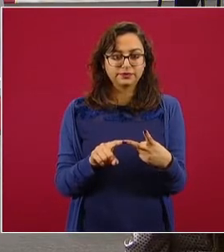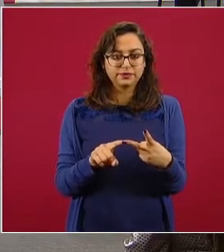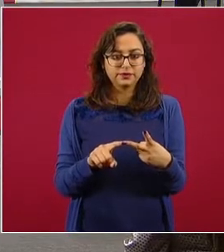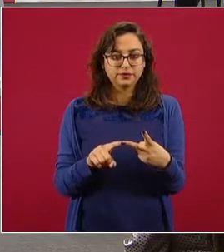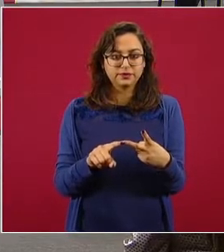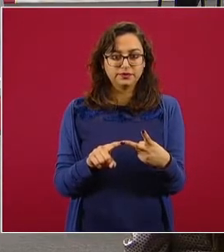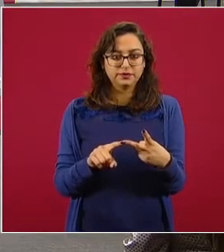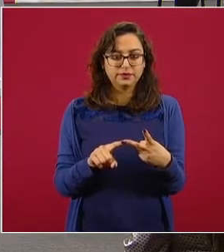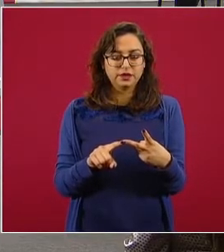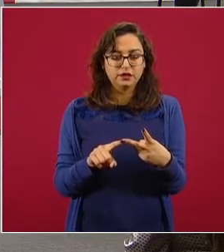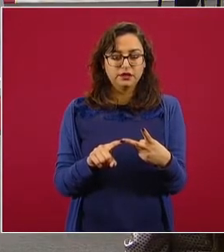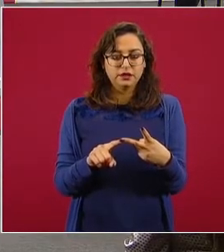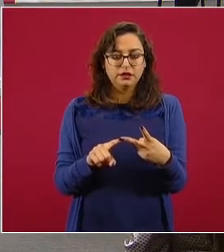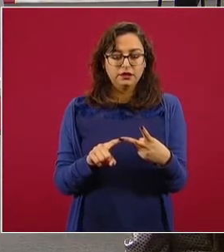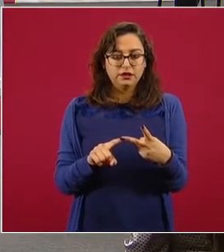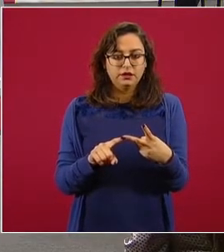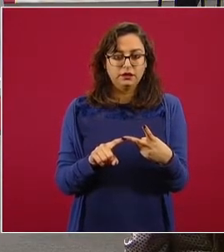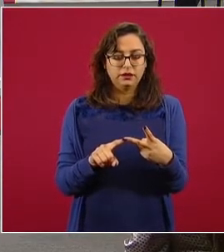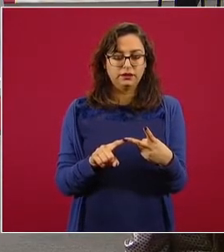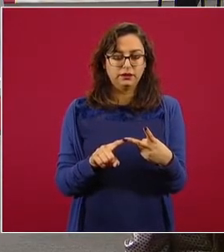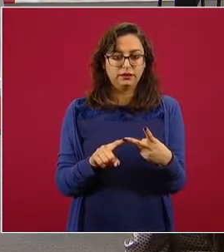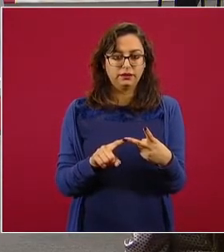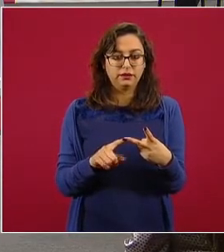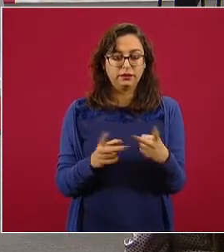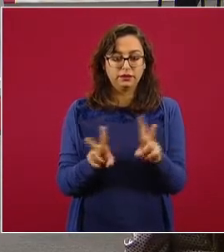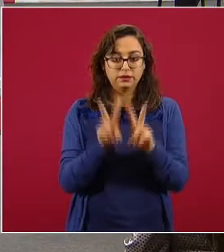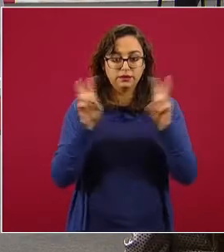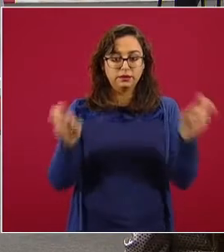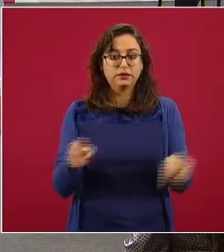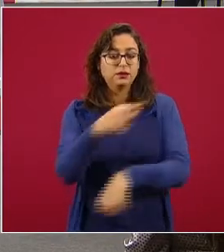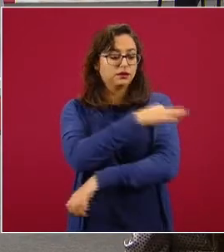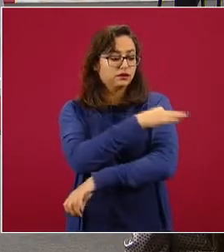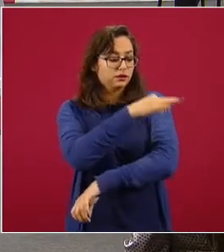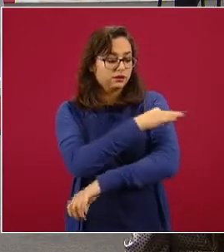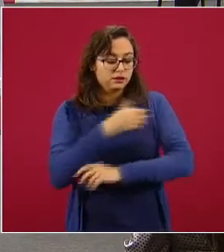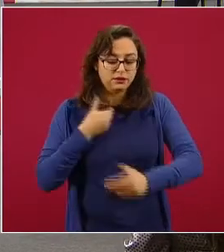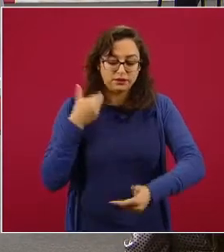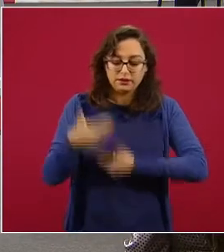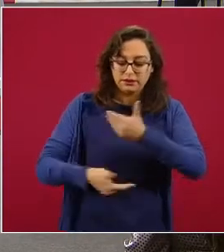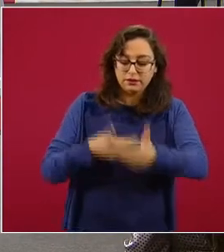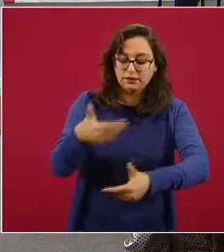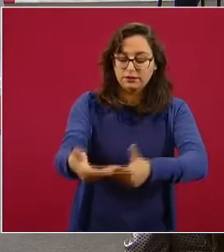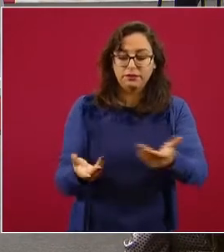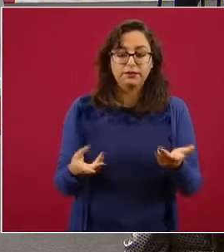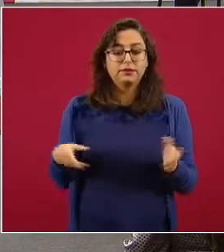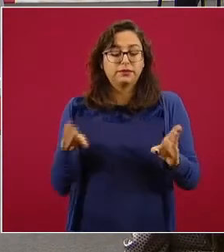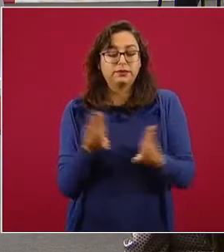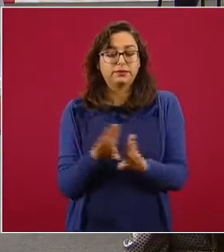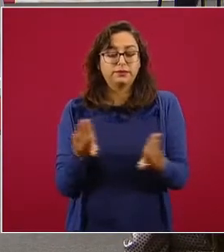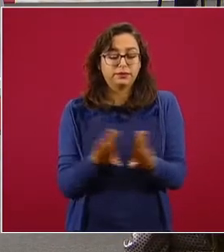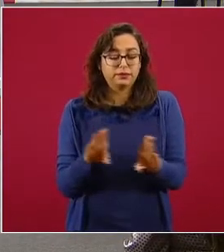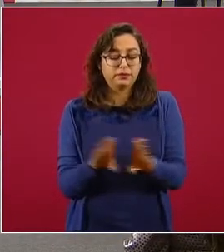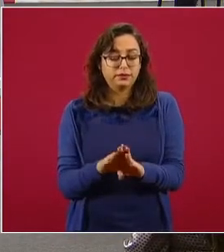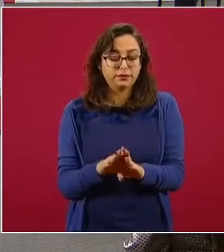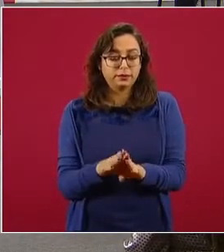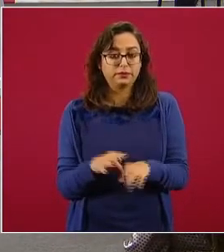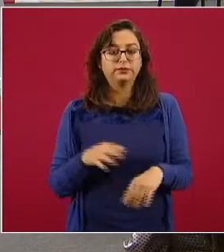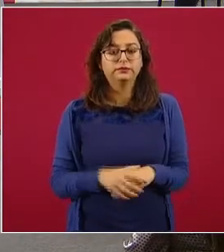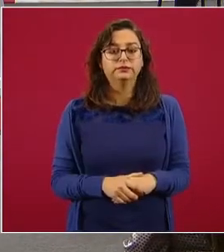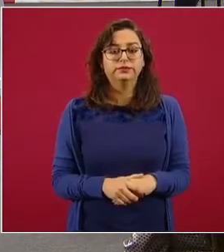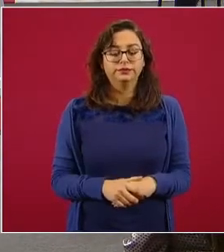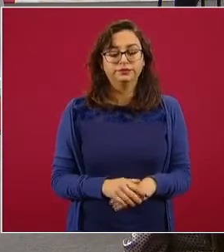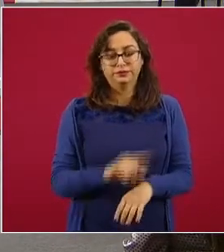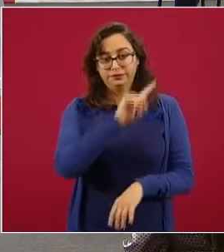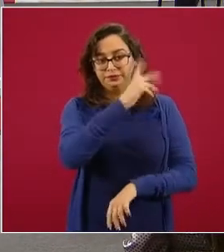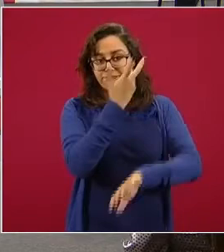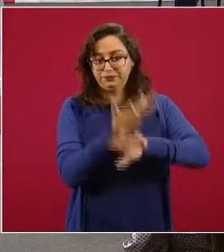Bueno, ¿en qué vamos con los avances en las vacunas? Simplemente reportarles cuál es el contexto global. Estados